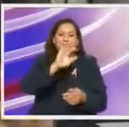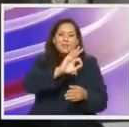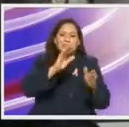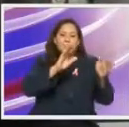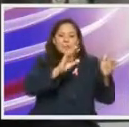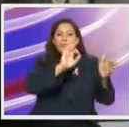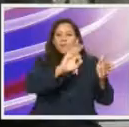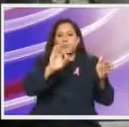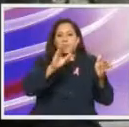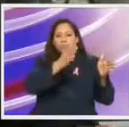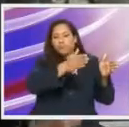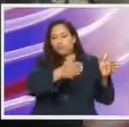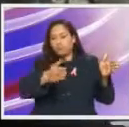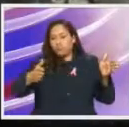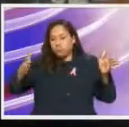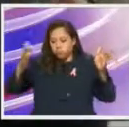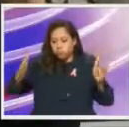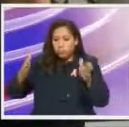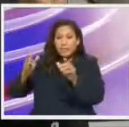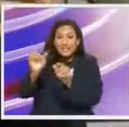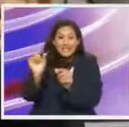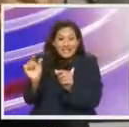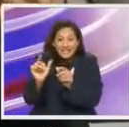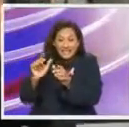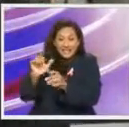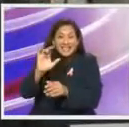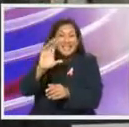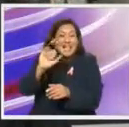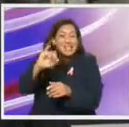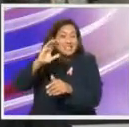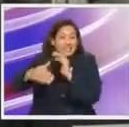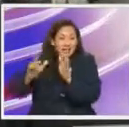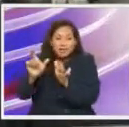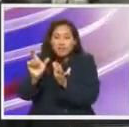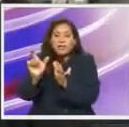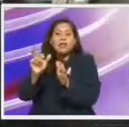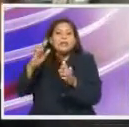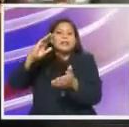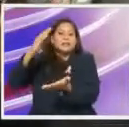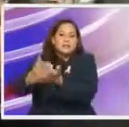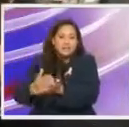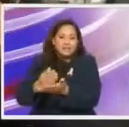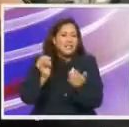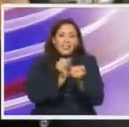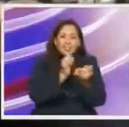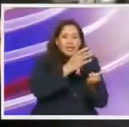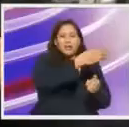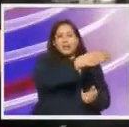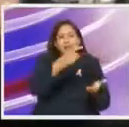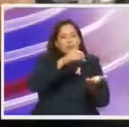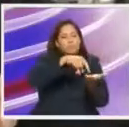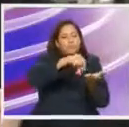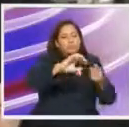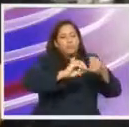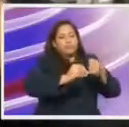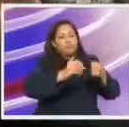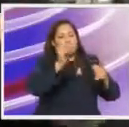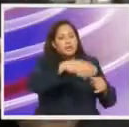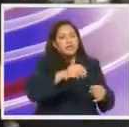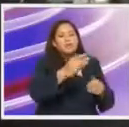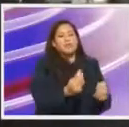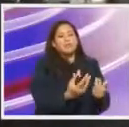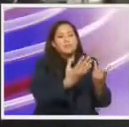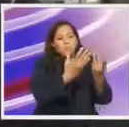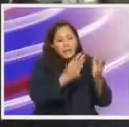cuando dejas de sembrar, justo ahora tienes la obligación, o bueno... Termina la cosecha. Termina la cosecha y ahora más bien es el momento de